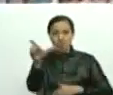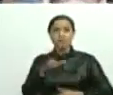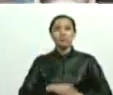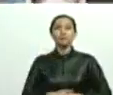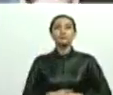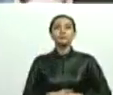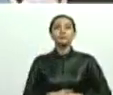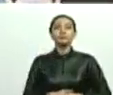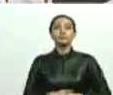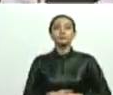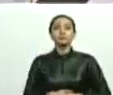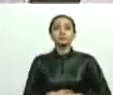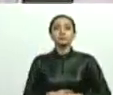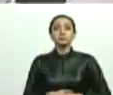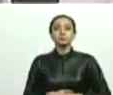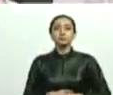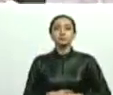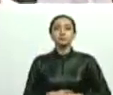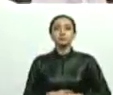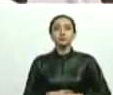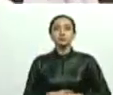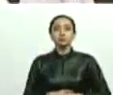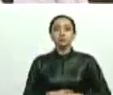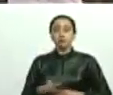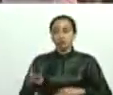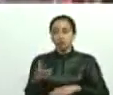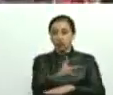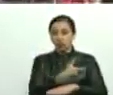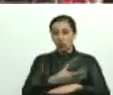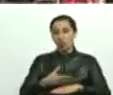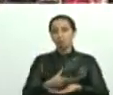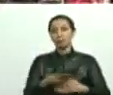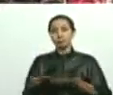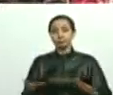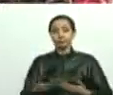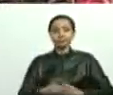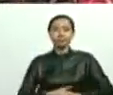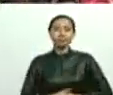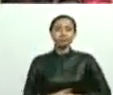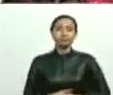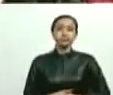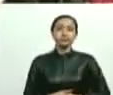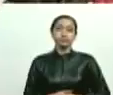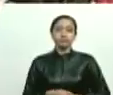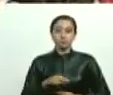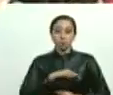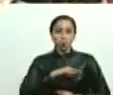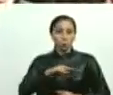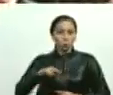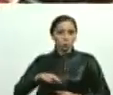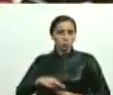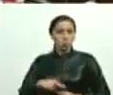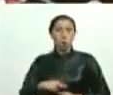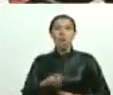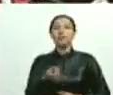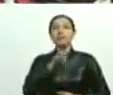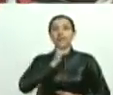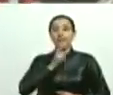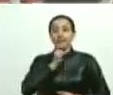gran polo, al gobierno, No nos ha tocado fácil ni nos toca.